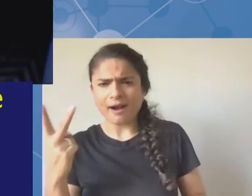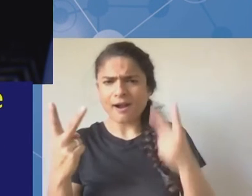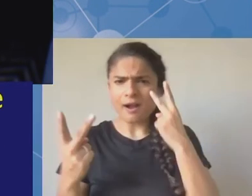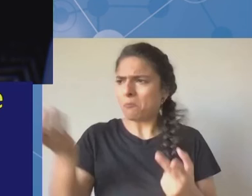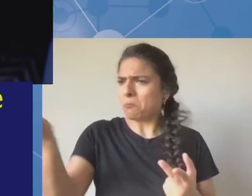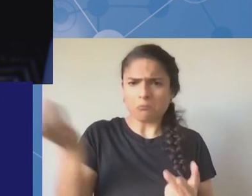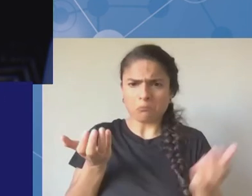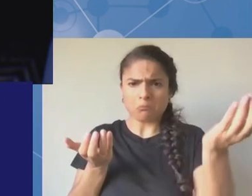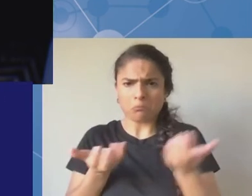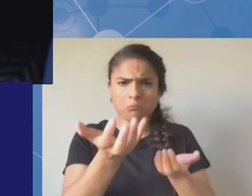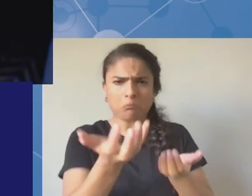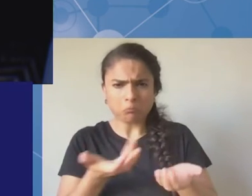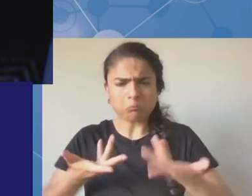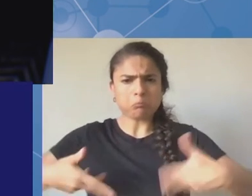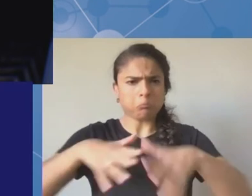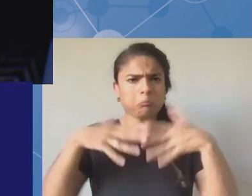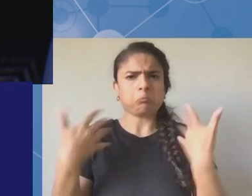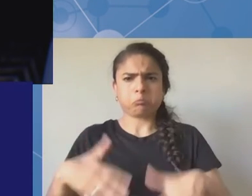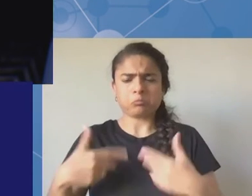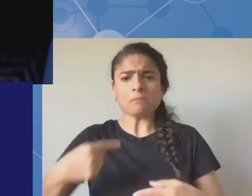repetiré algo que ya se ha dicho antes.